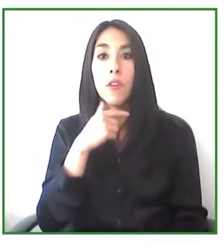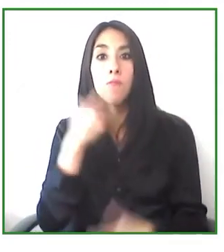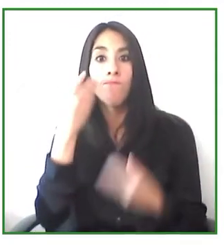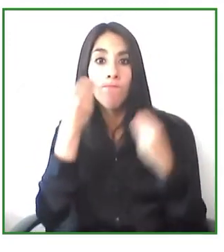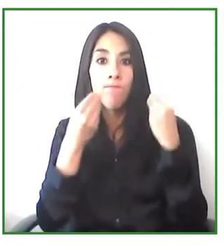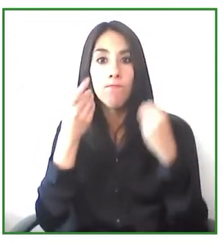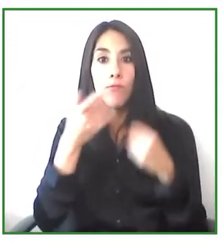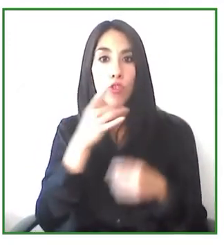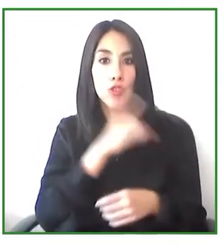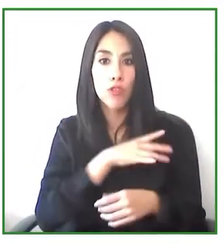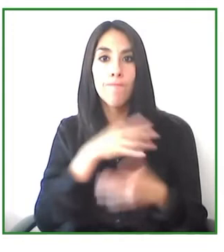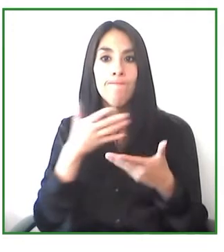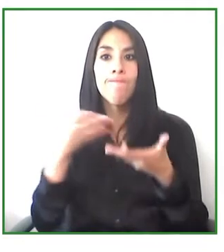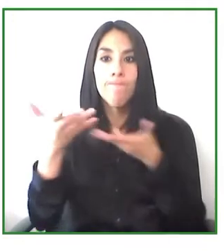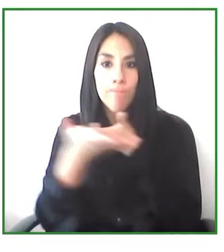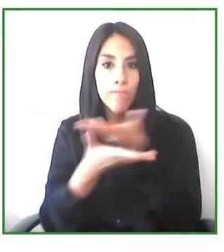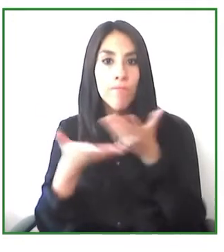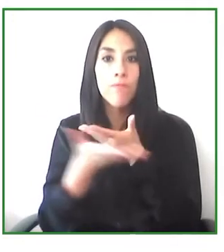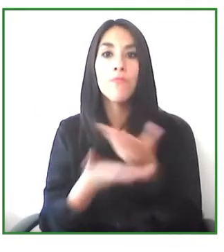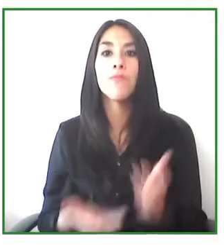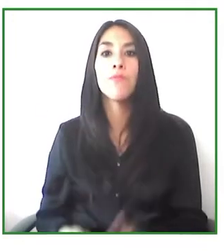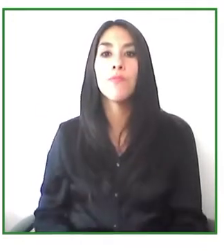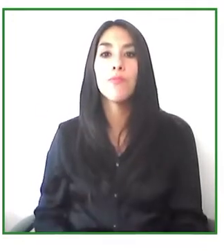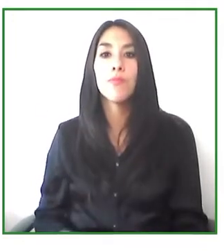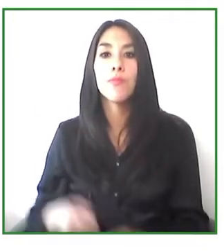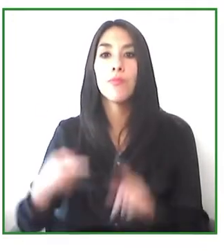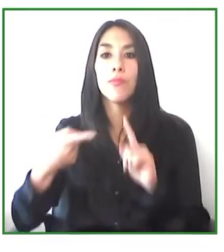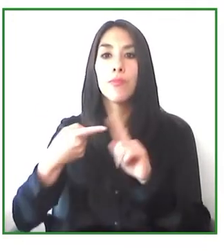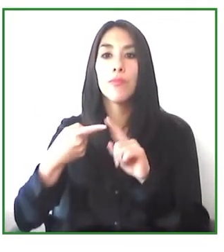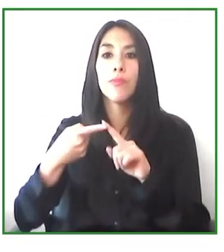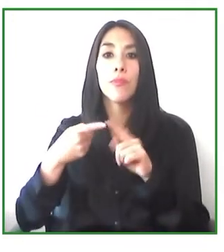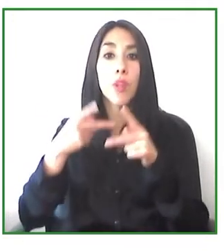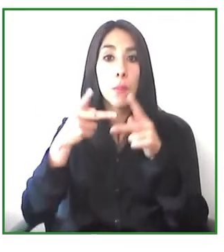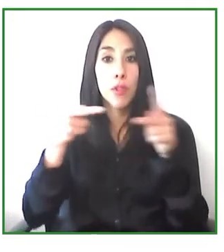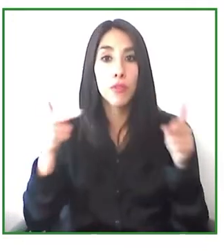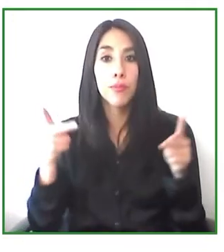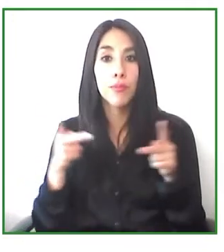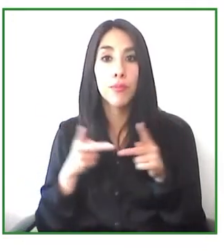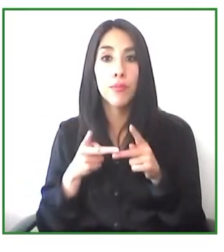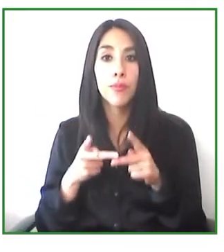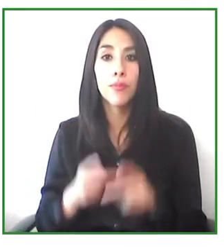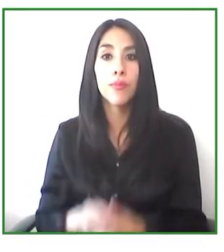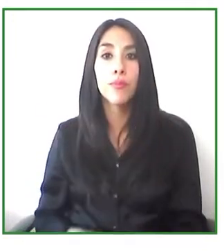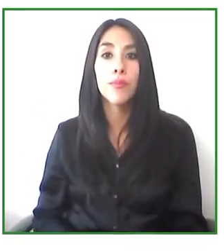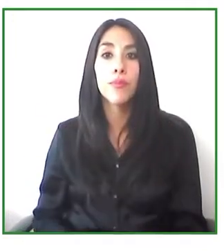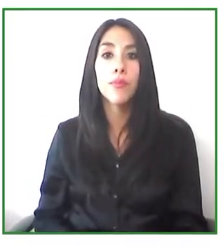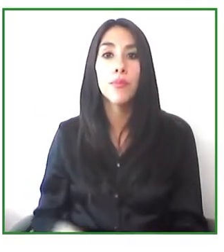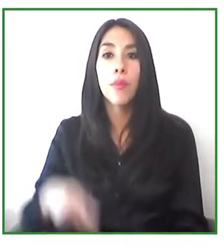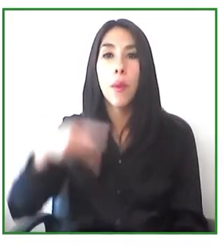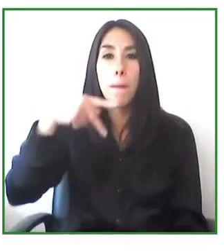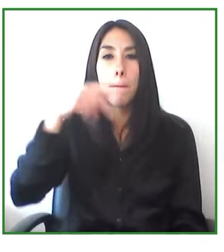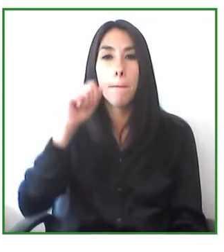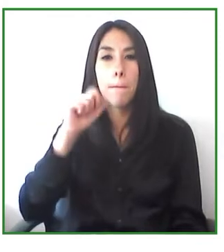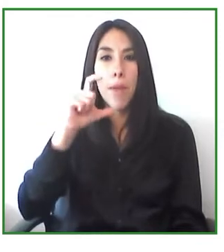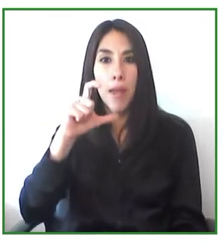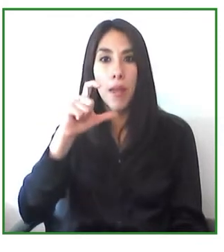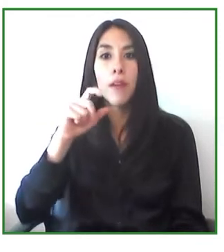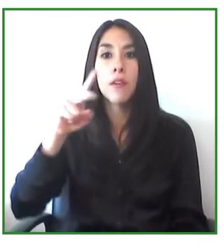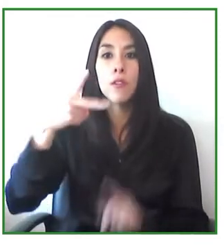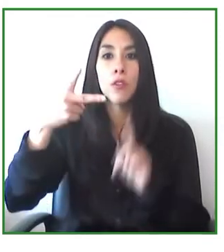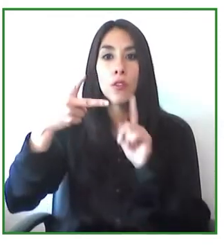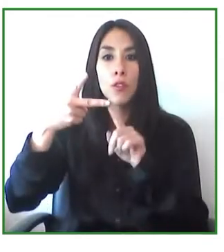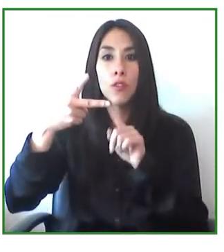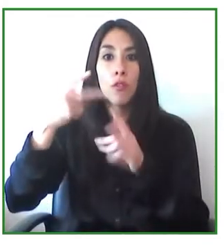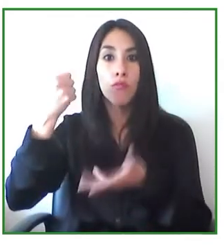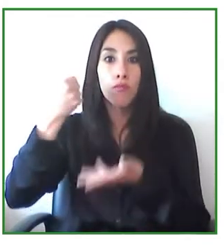Pedro Aguirre Cerda, la Bolsa Nacional de Empleo y Fundación Luz, respectivamente. El objetivo de este